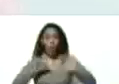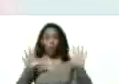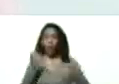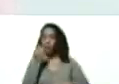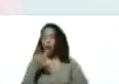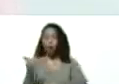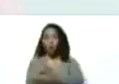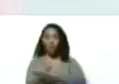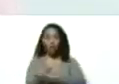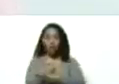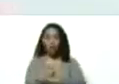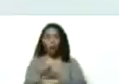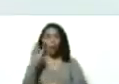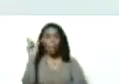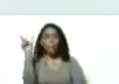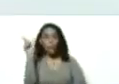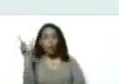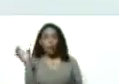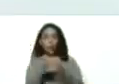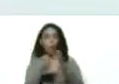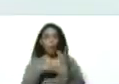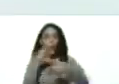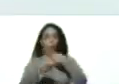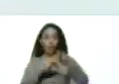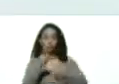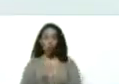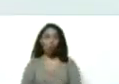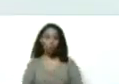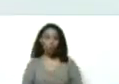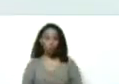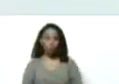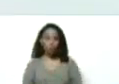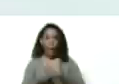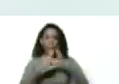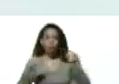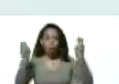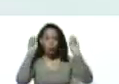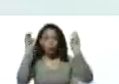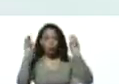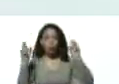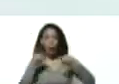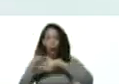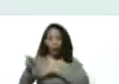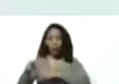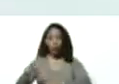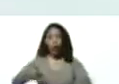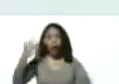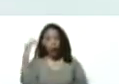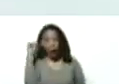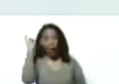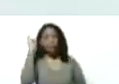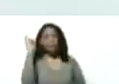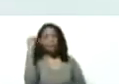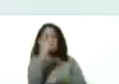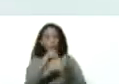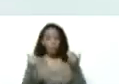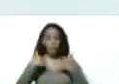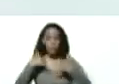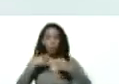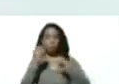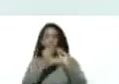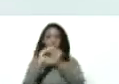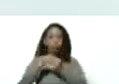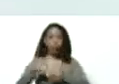gobierno y el PSUV como partido gobernante y todos los elementos que eso implica de crítica, autocrítica,